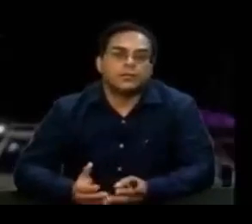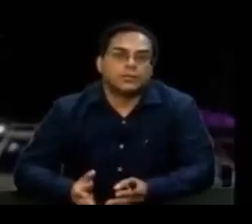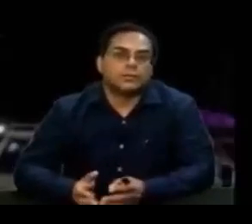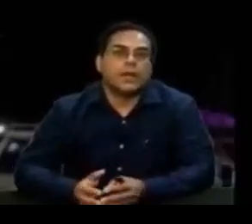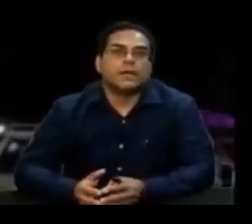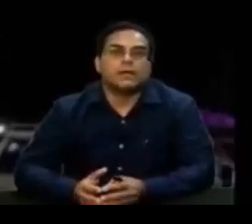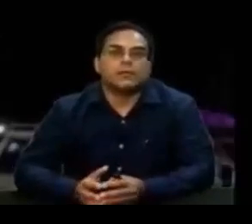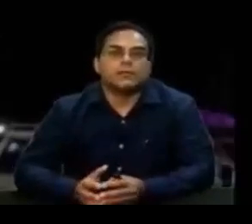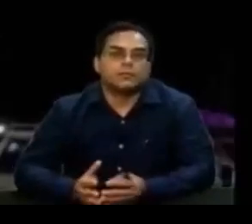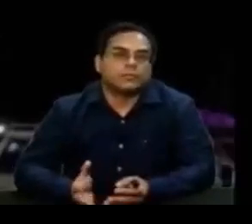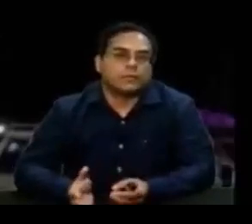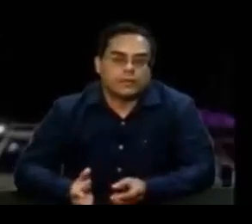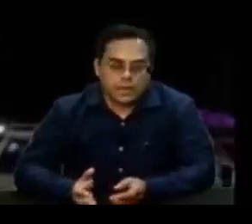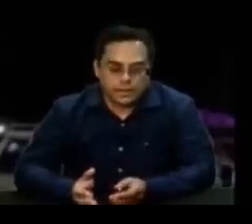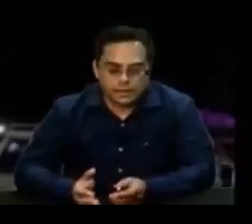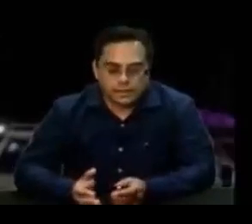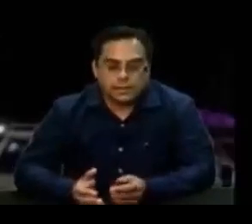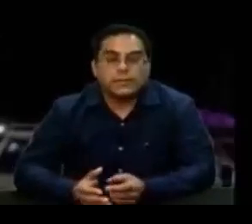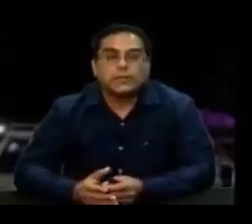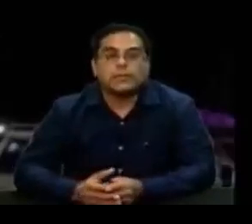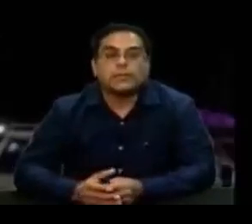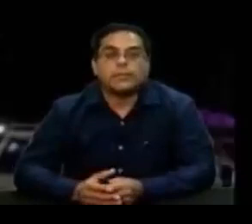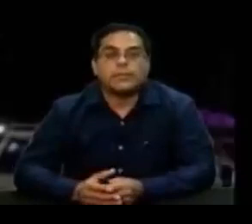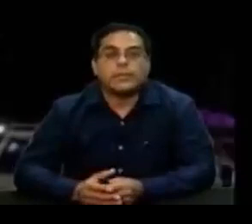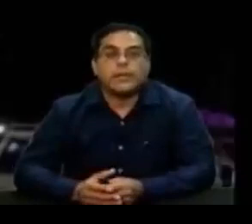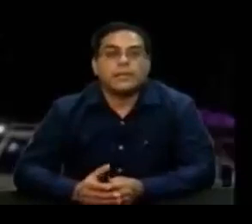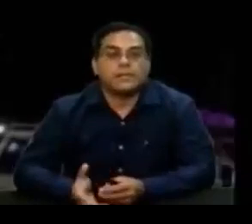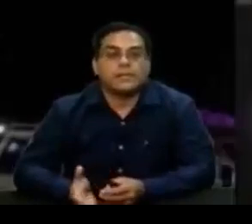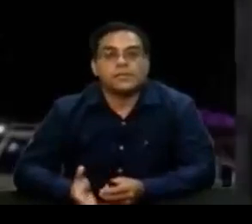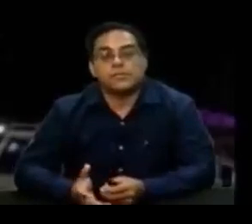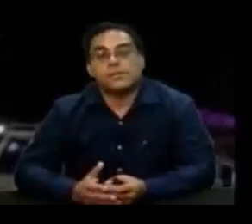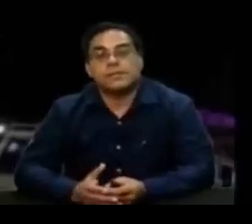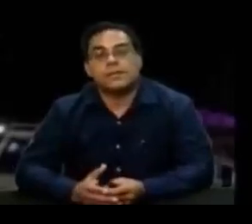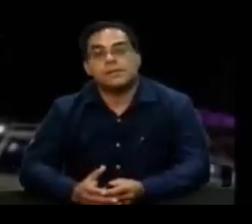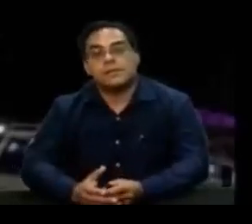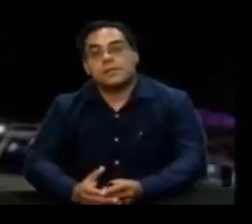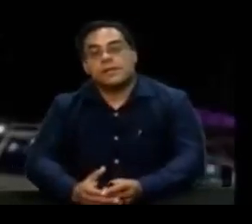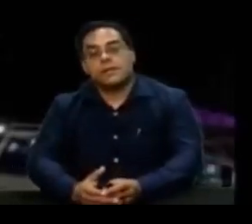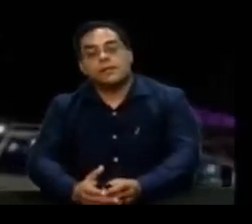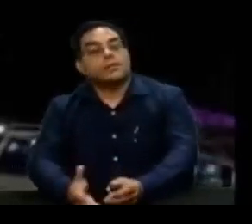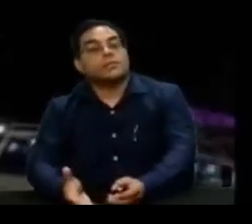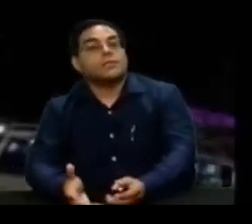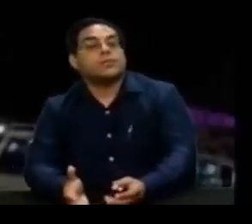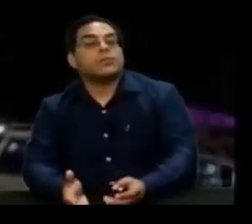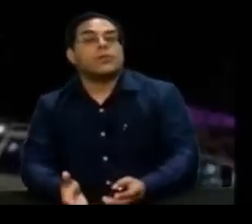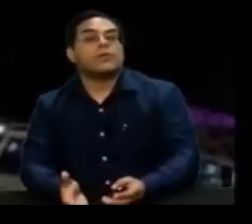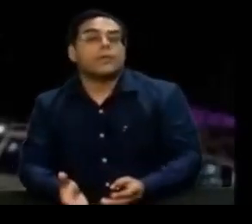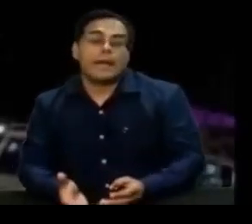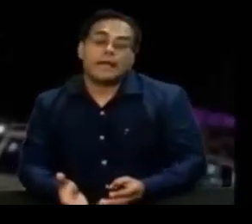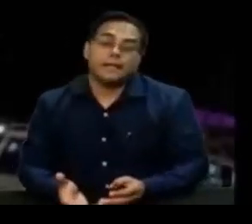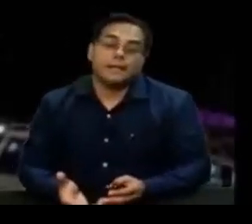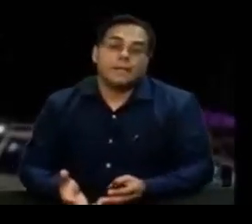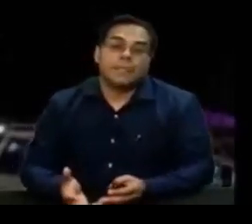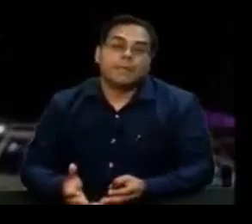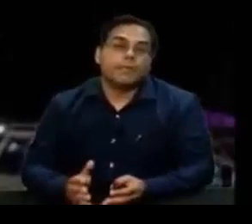el hueso nasal, los huesos maxilares, ¿no? A veces estos pacientes muchas veces no se pueden